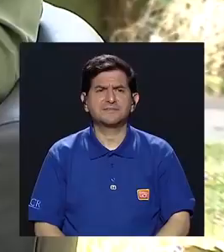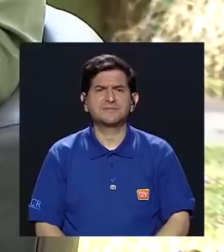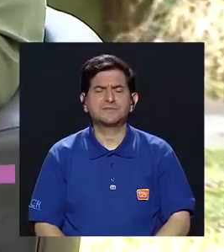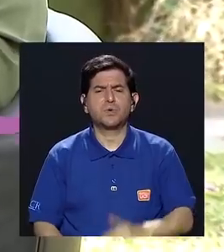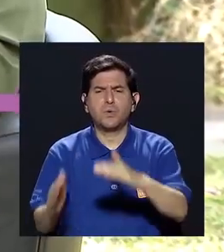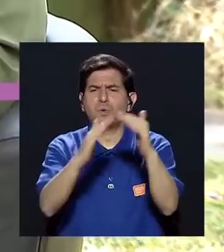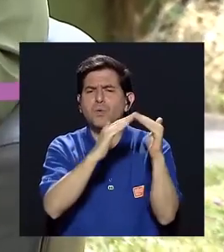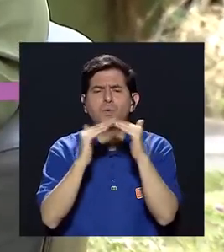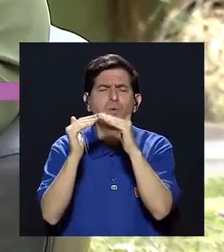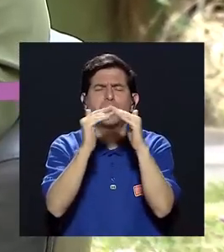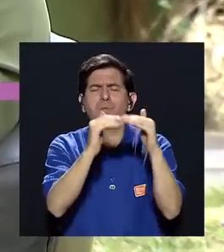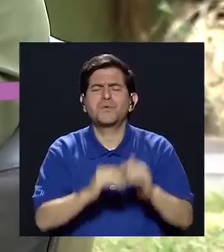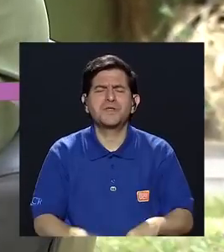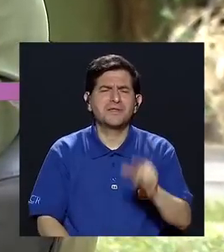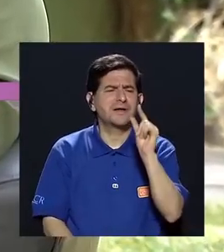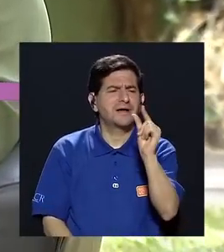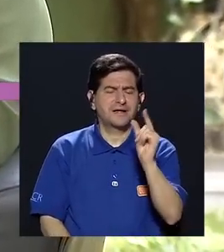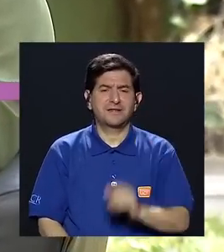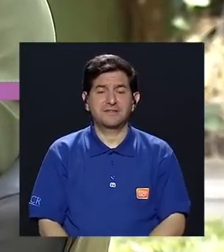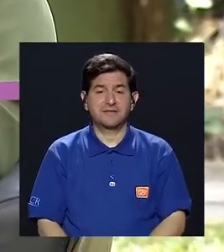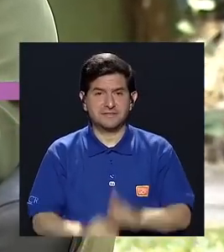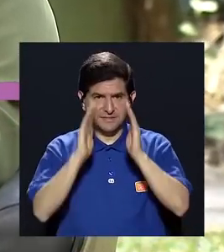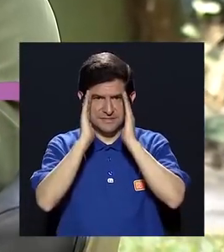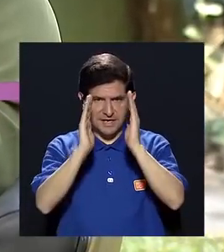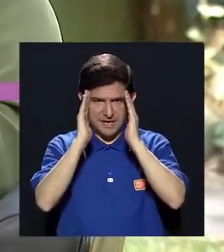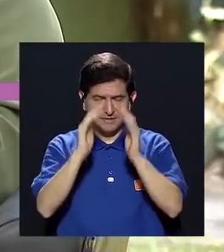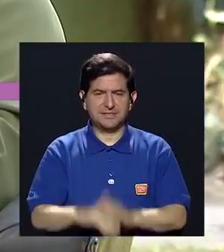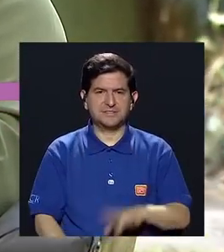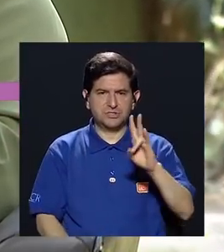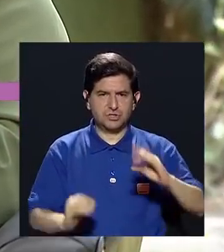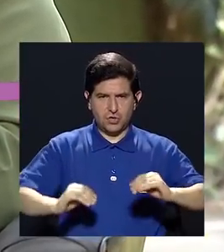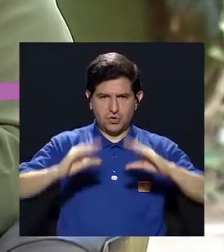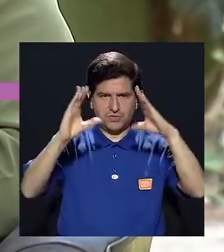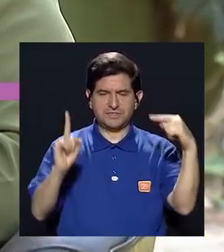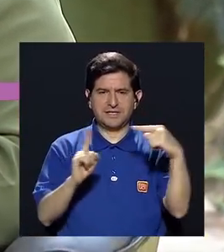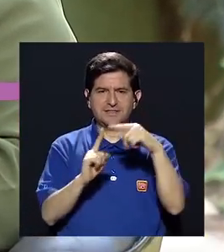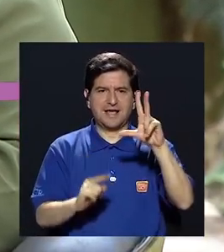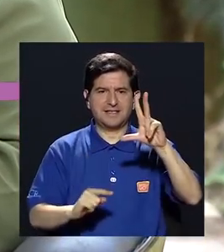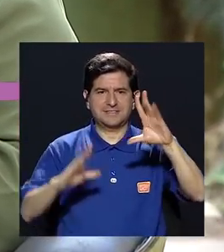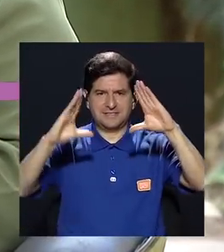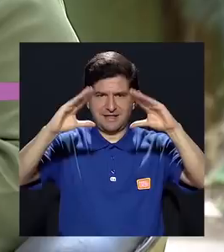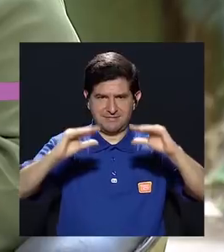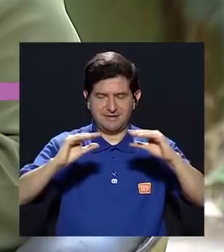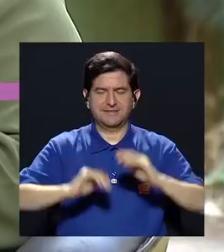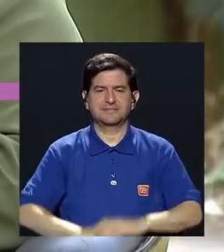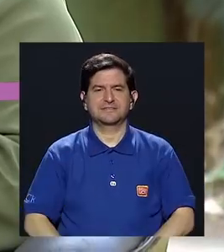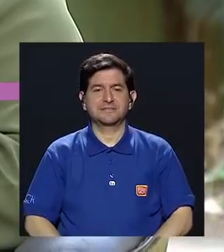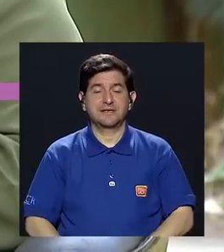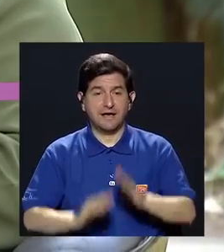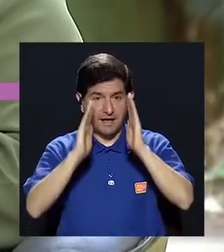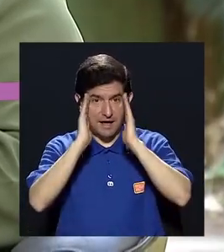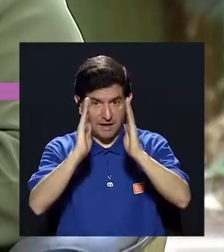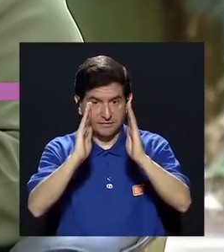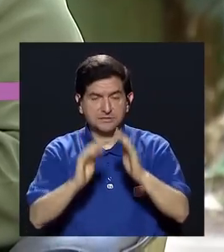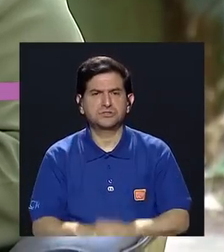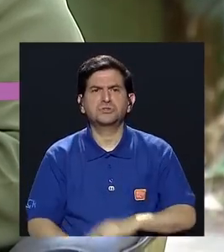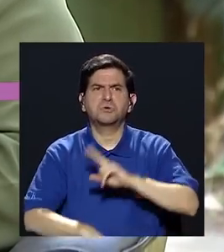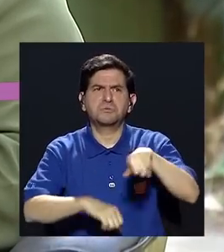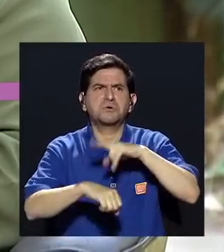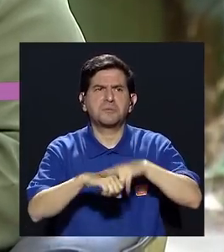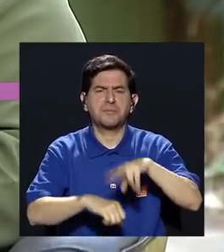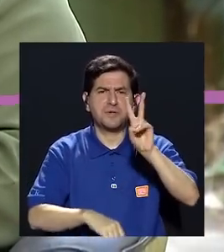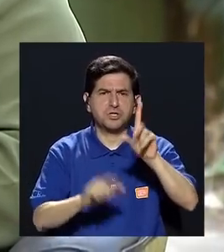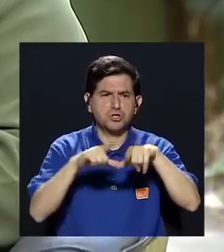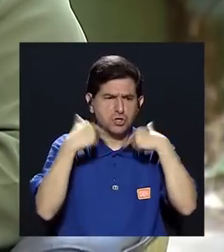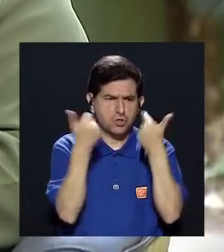están ubicados en comunidades pequeñas y atienden de 7 de la mañana a 3 de la tarde. Atienden a, por lo